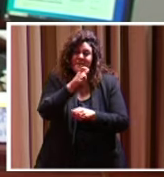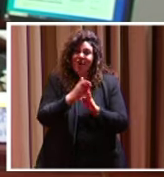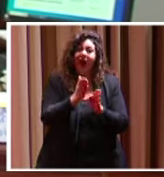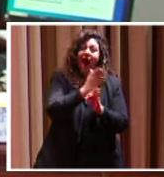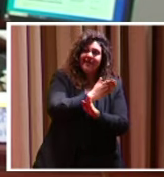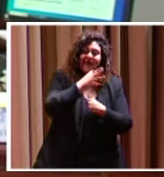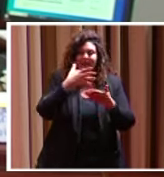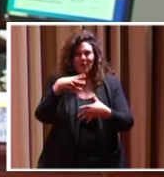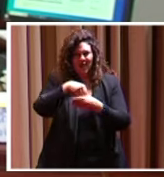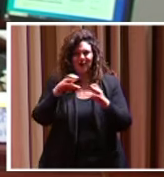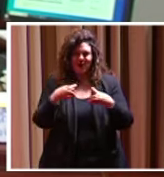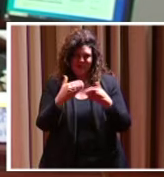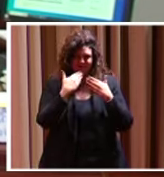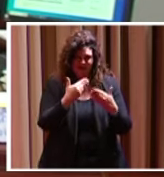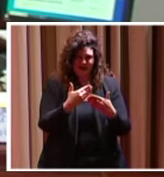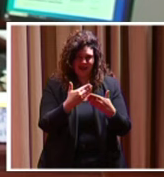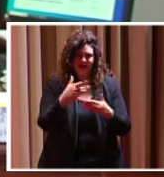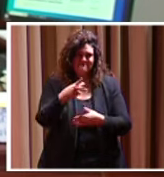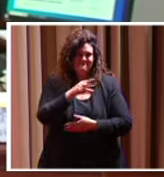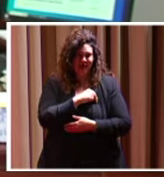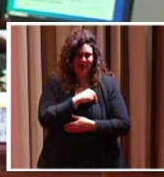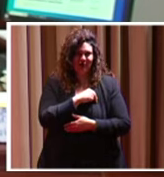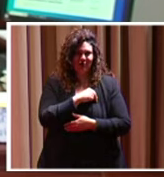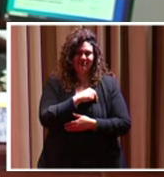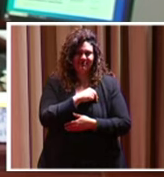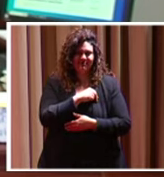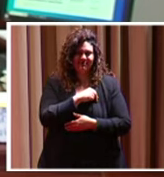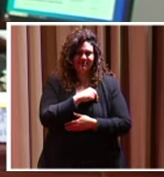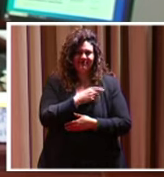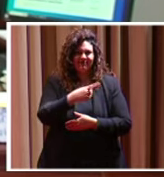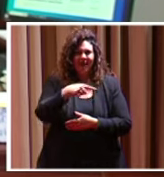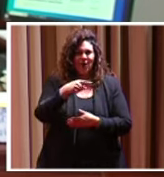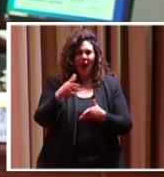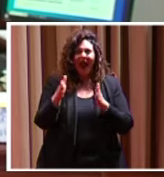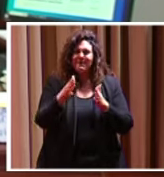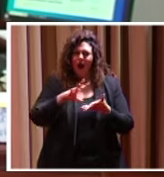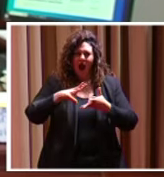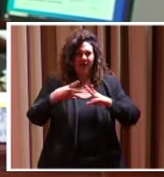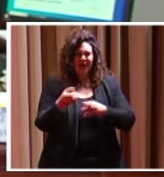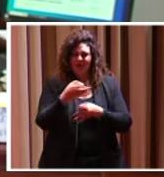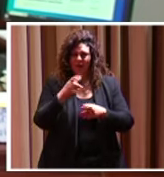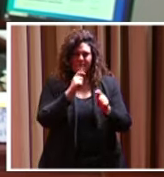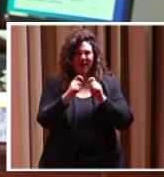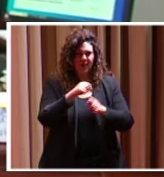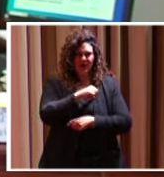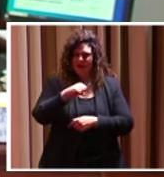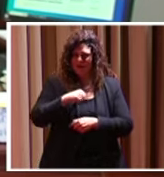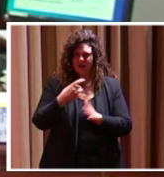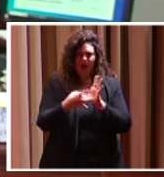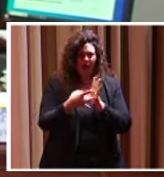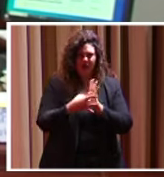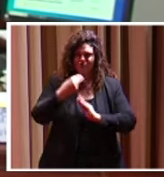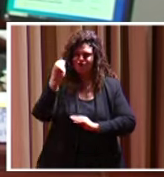y ahora forman parte de él. Les corresponde el mérito. Han sabido adaptarse a los tiempos con un periodismo independiente y de